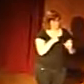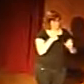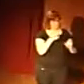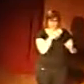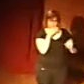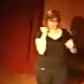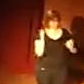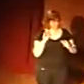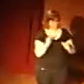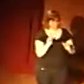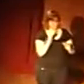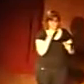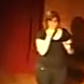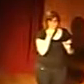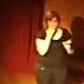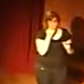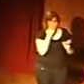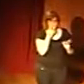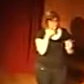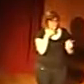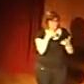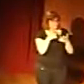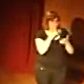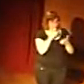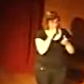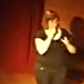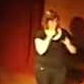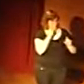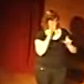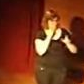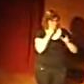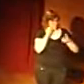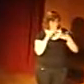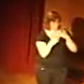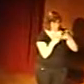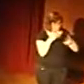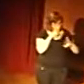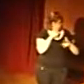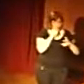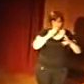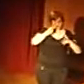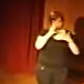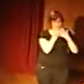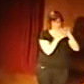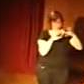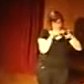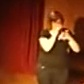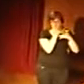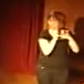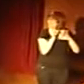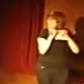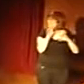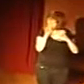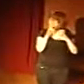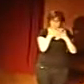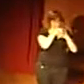él tiene por ejemplo miren a la hora de reproducir los contraluces de la luz del sol que se filtra por aquí a través de esta de esta de esta